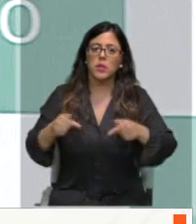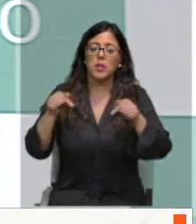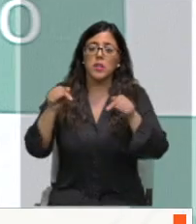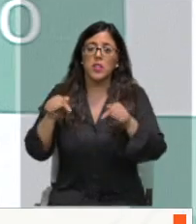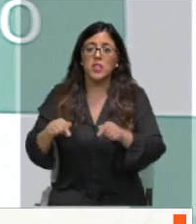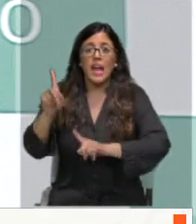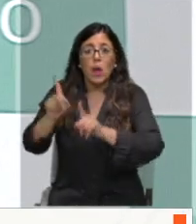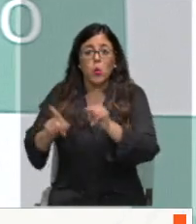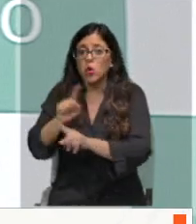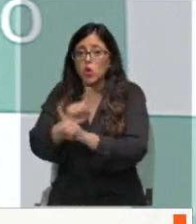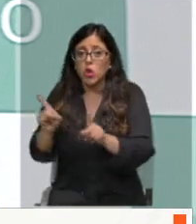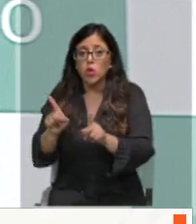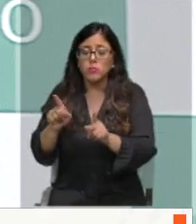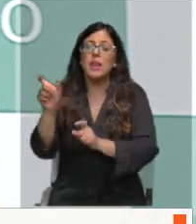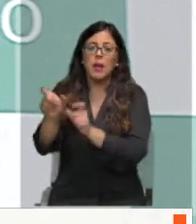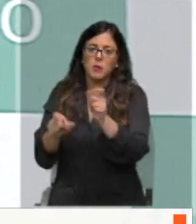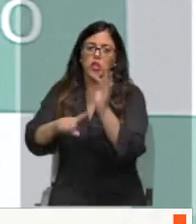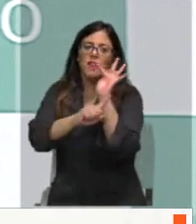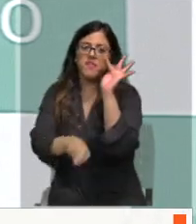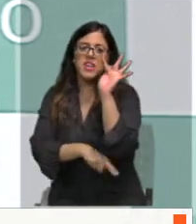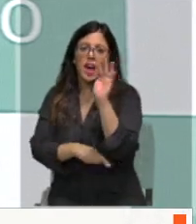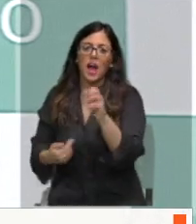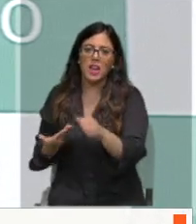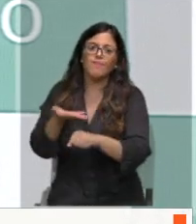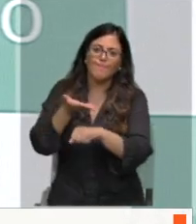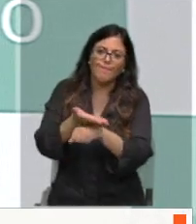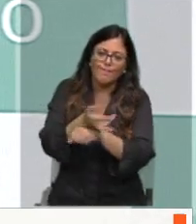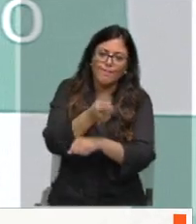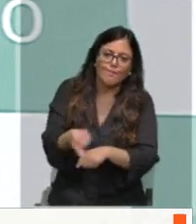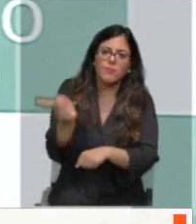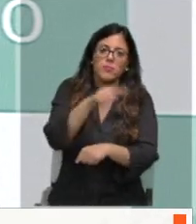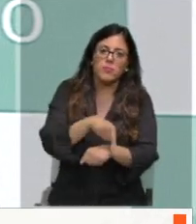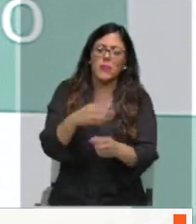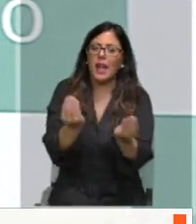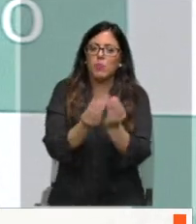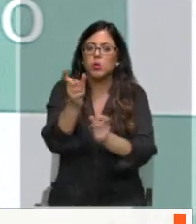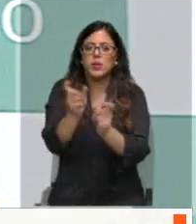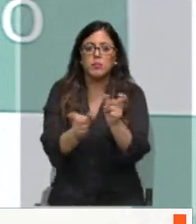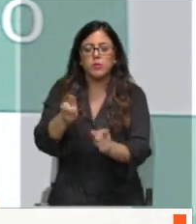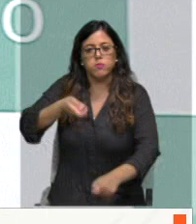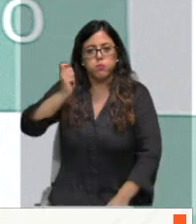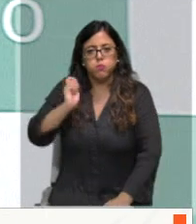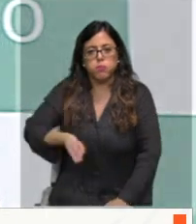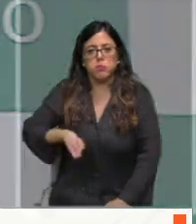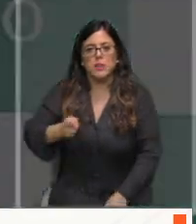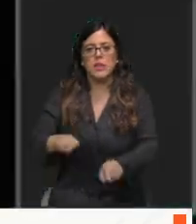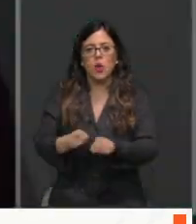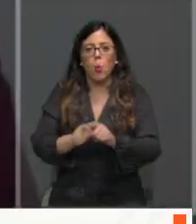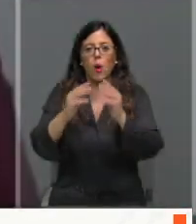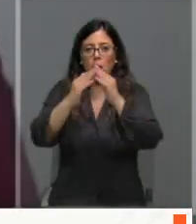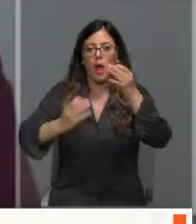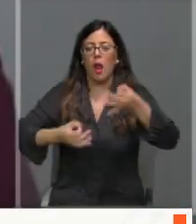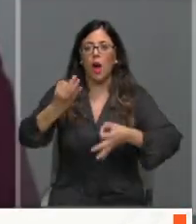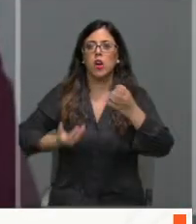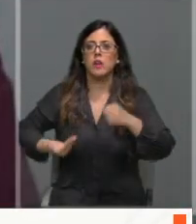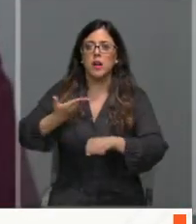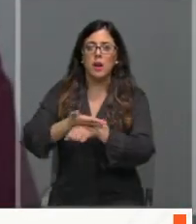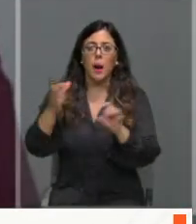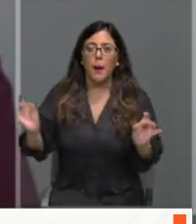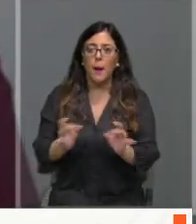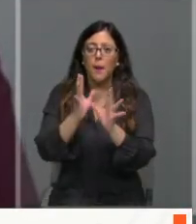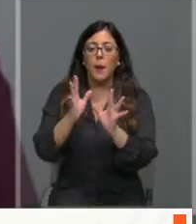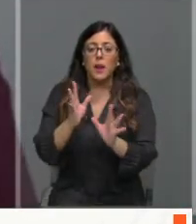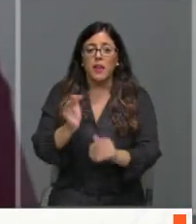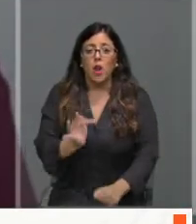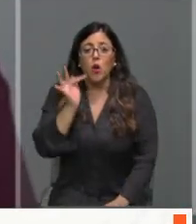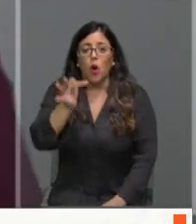acogido, los fiscales han apelado. Tenemos una gran cantidad de sentencias que han acogido este planteamiento en las cortes de apelaciones. Quizá el día de mañana se pueda